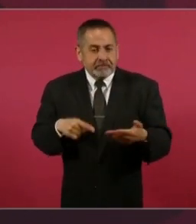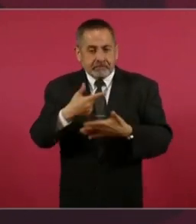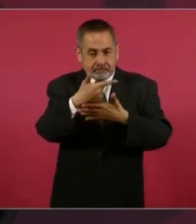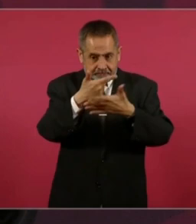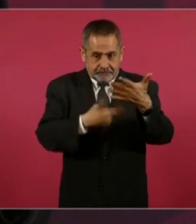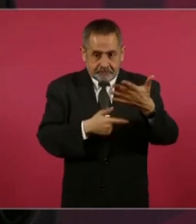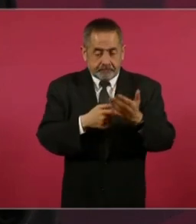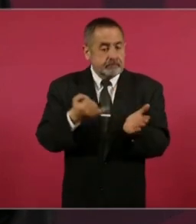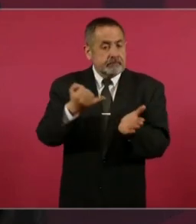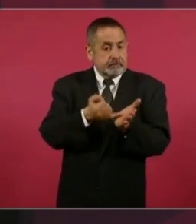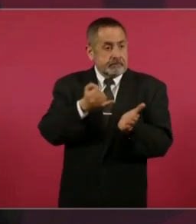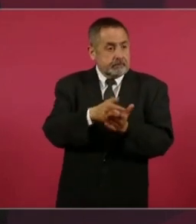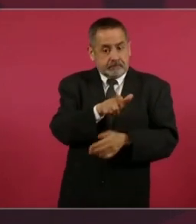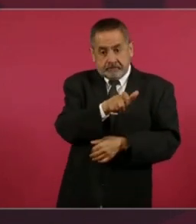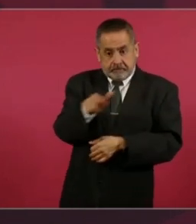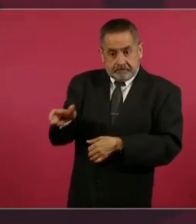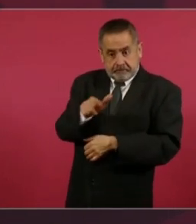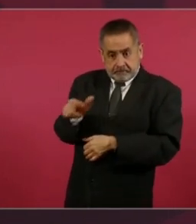no pagaban